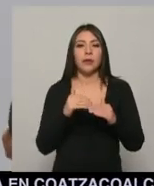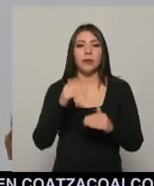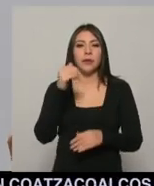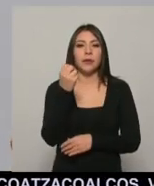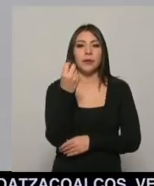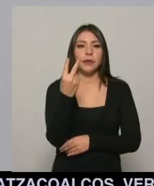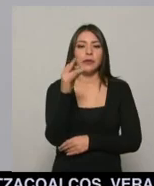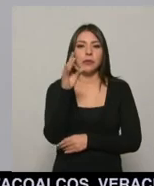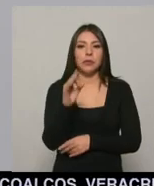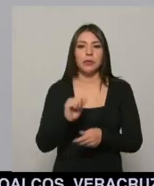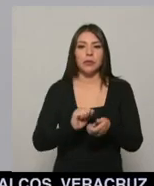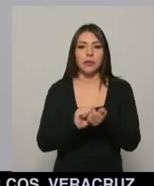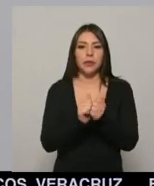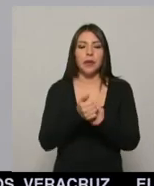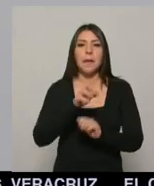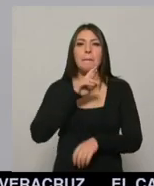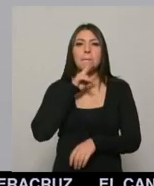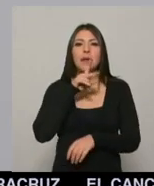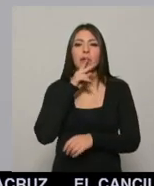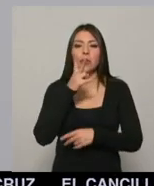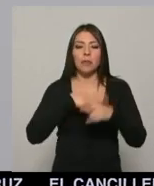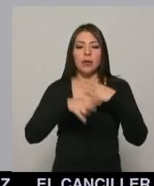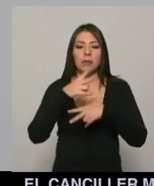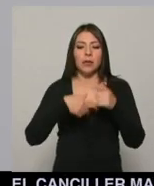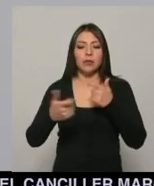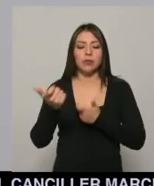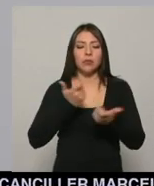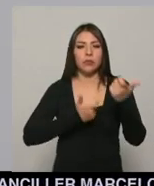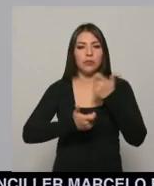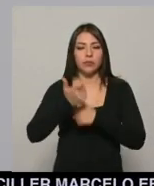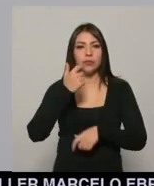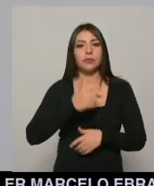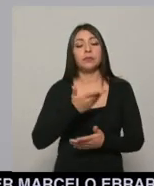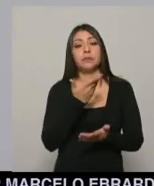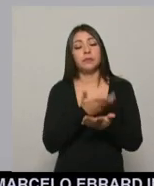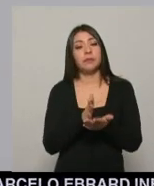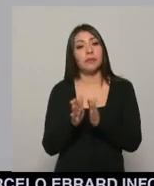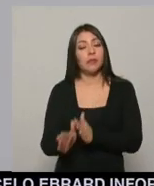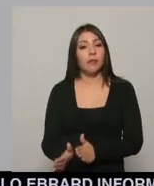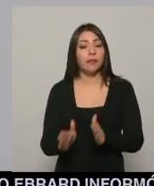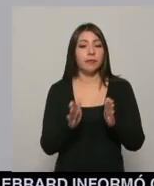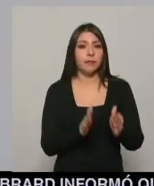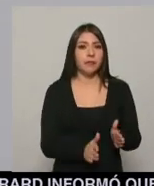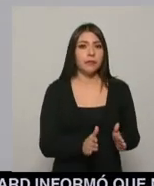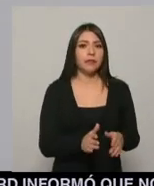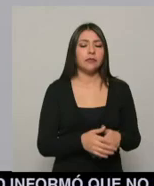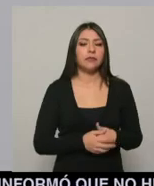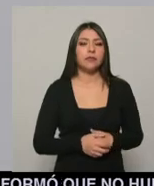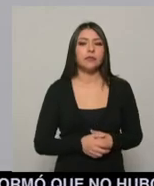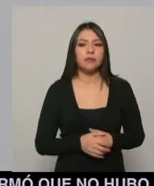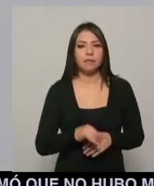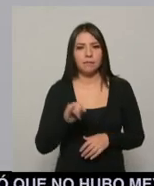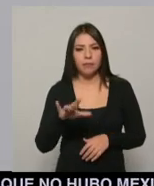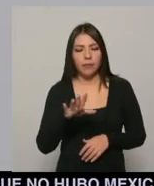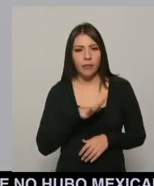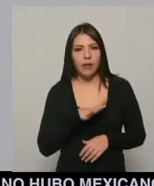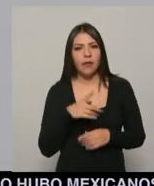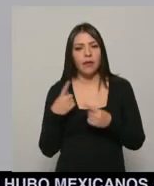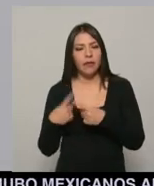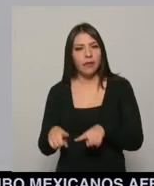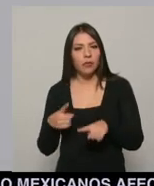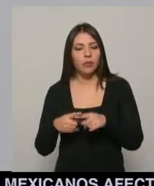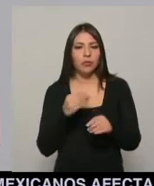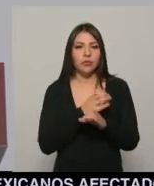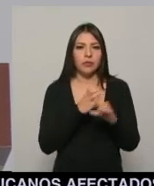2%. Ha mejorado la recaudación. Finalmente diría, claro que hay elementos de revisión autocrítica,